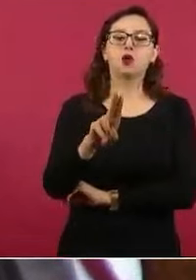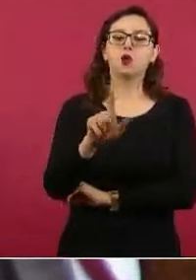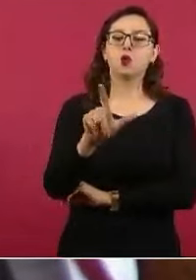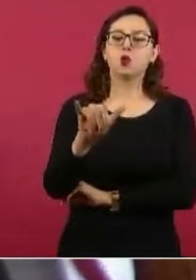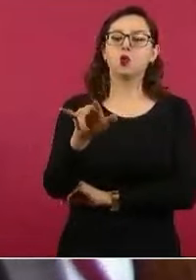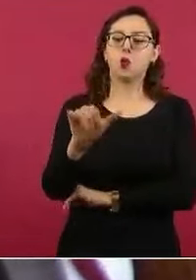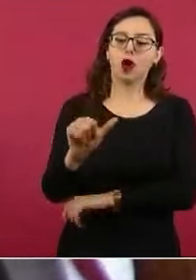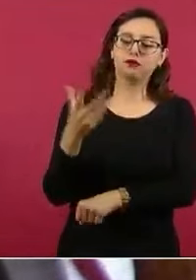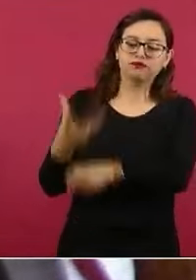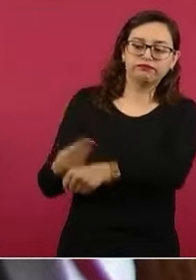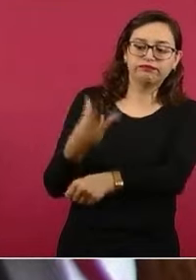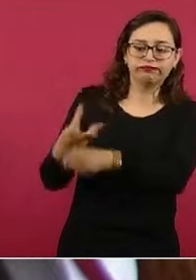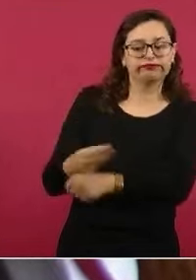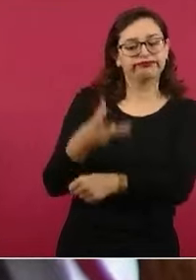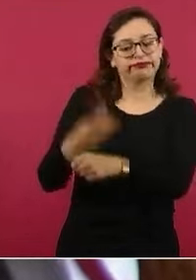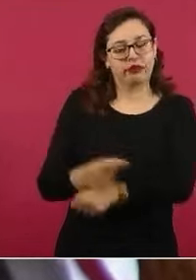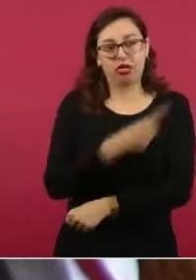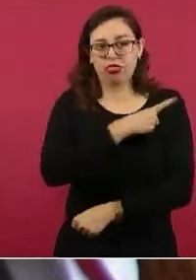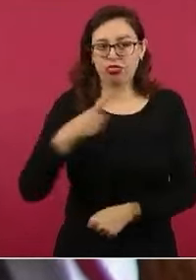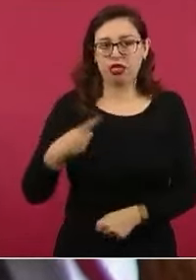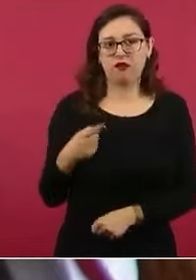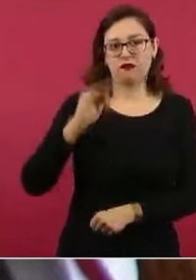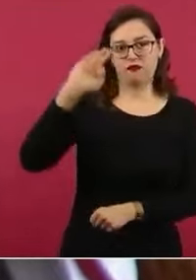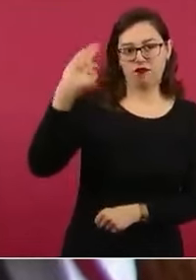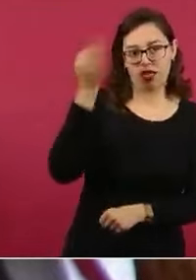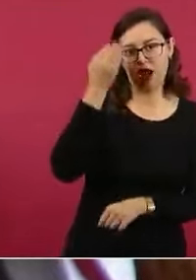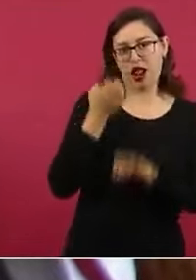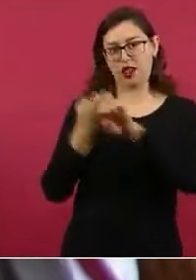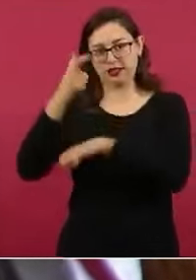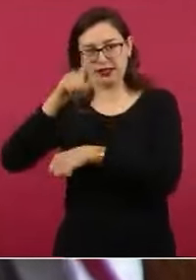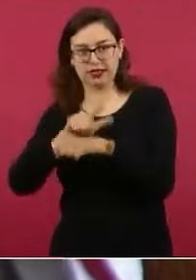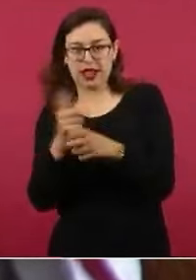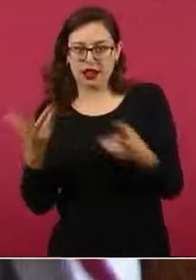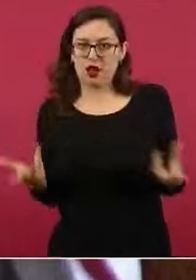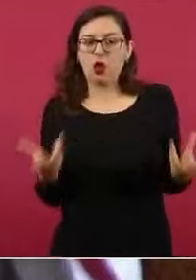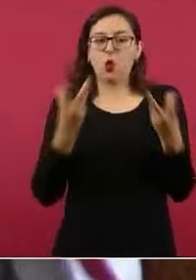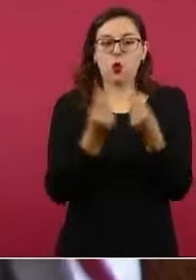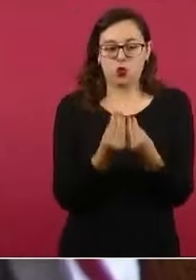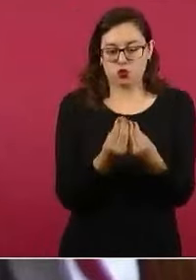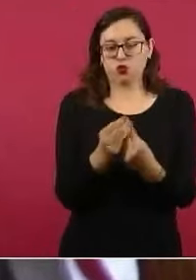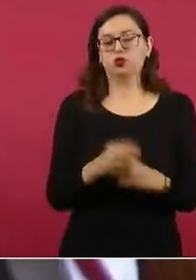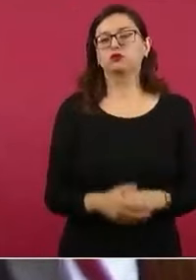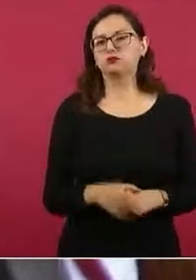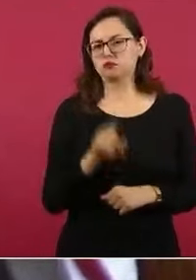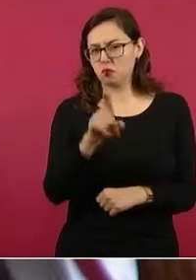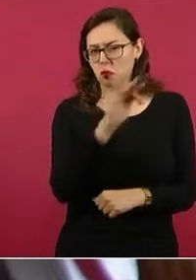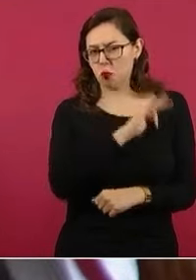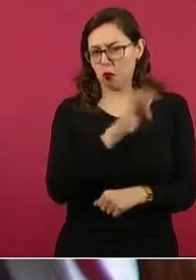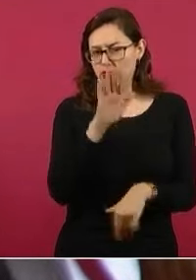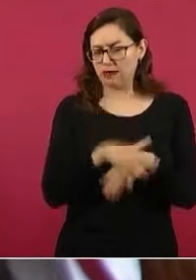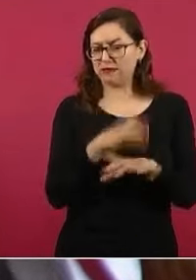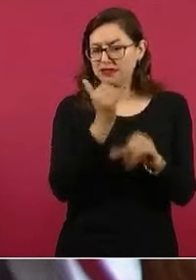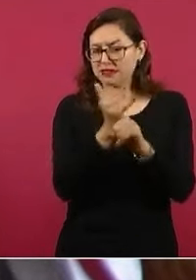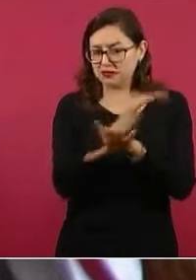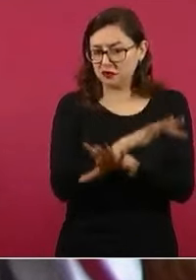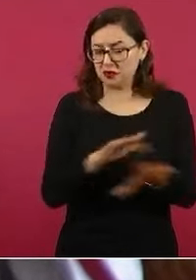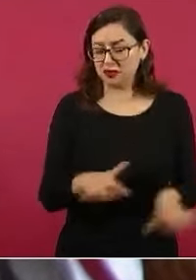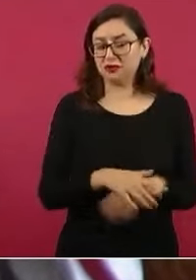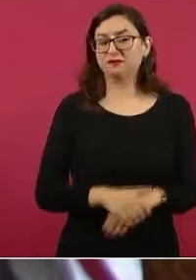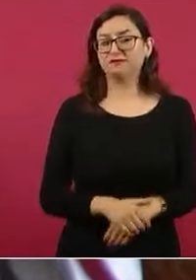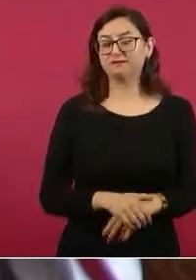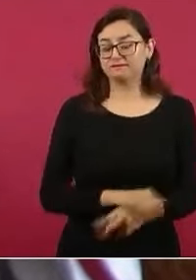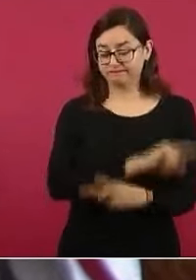mayores detalles al respecto, y preguntarle también en este sentido, en Veracruz existe el expenal Ignacio Allende,